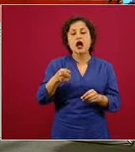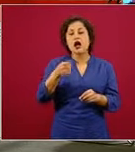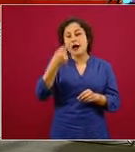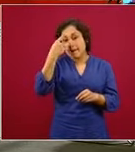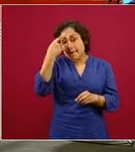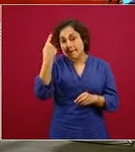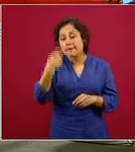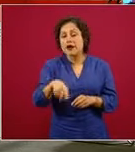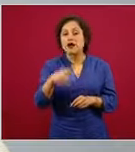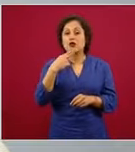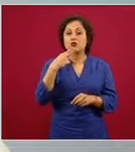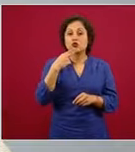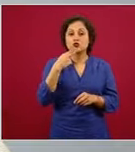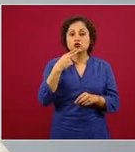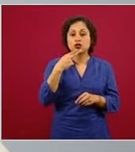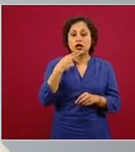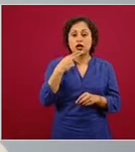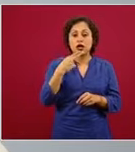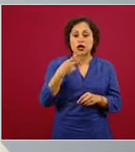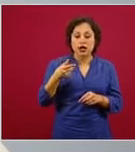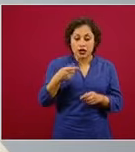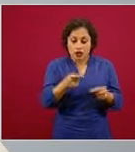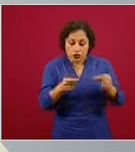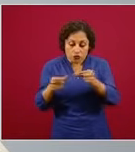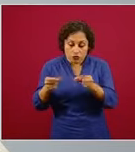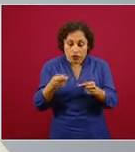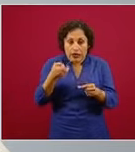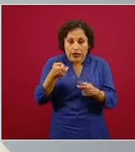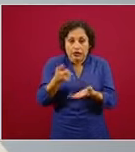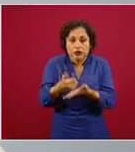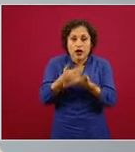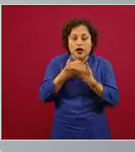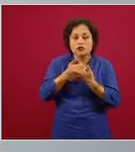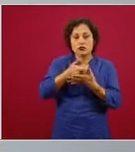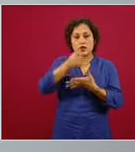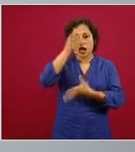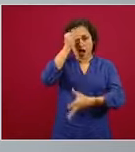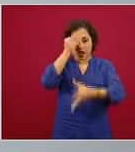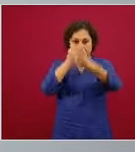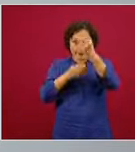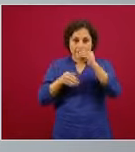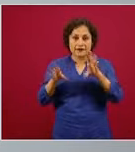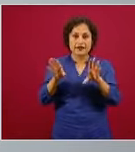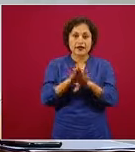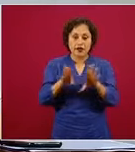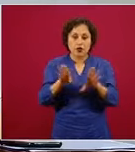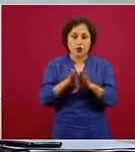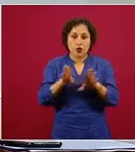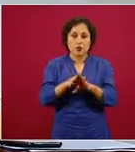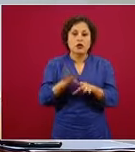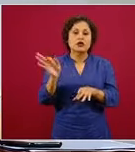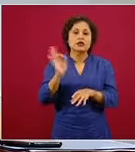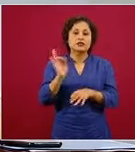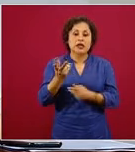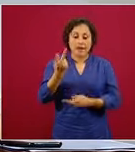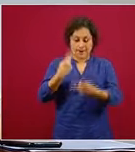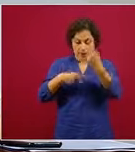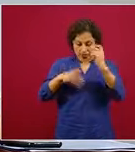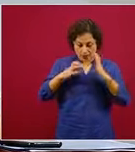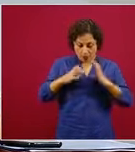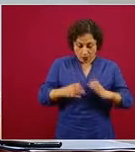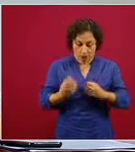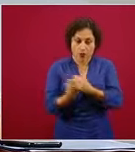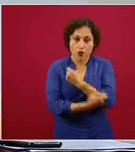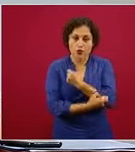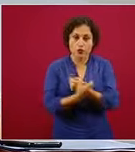Esos virus ya conocidos nos dan una fuerte respuesta inmune y pueden inducir una inmunidad duradera,